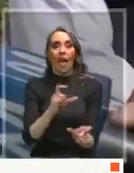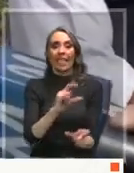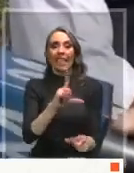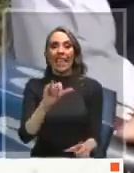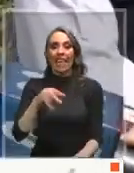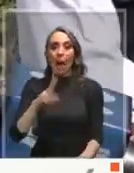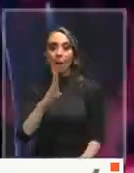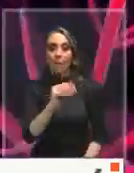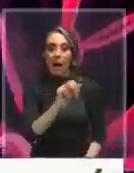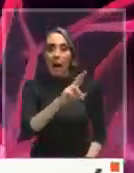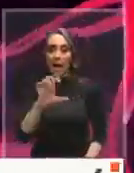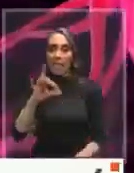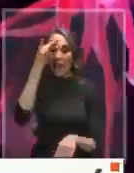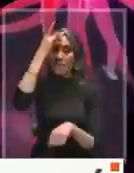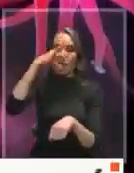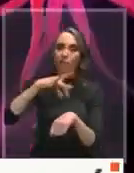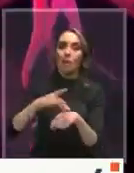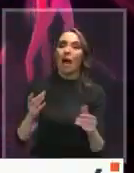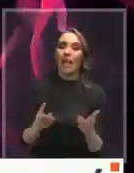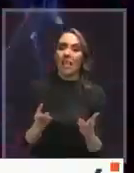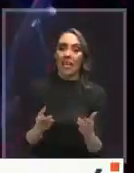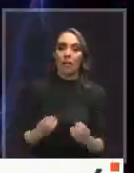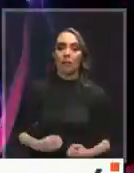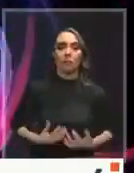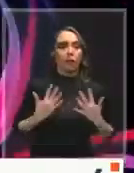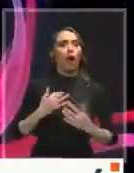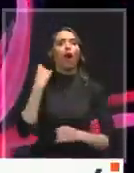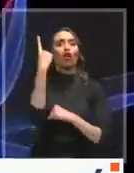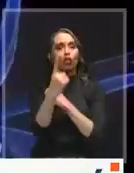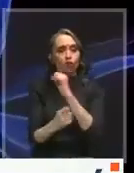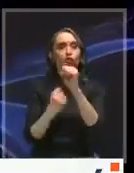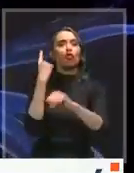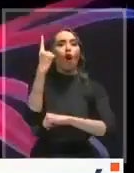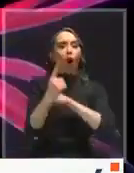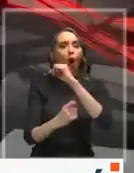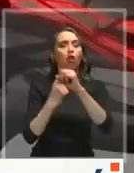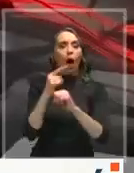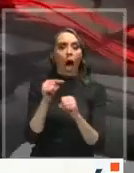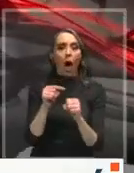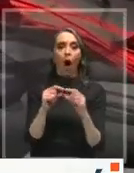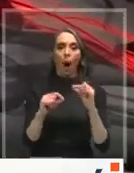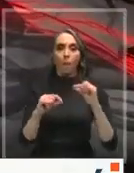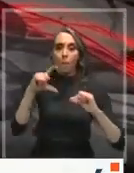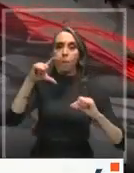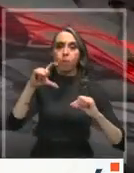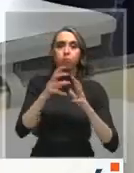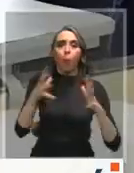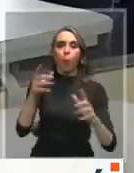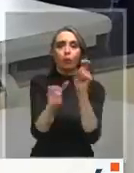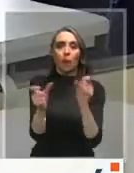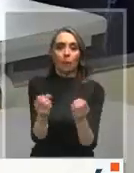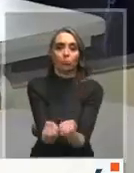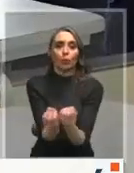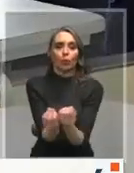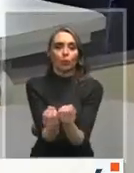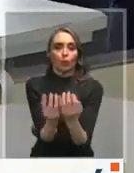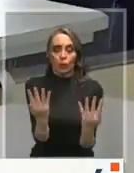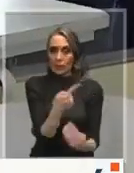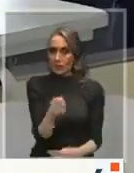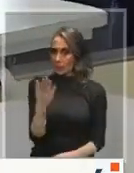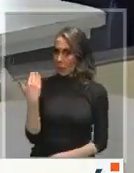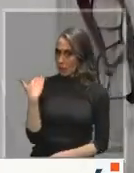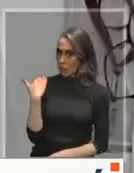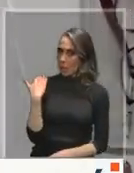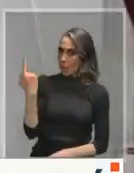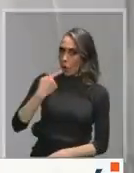dicho, Guillain-Barré es una enfermedad que se presenta todos los años. Ha habido un aumento importante en las últimas semanas que nos obligan a